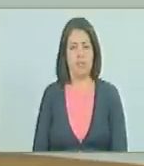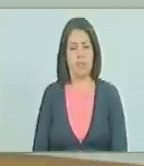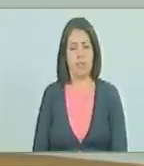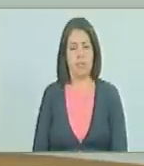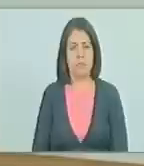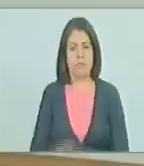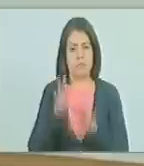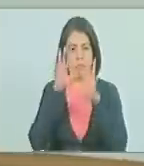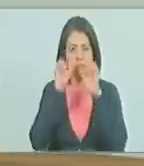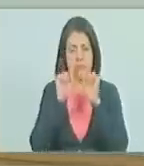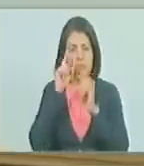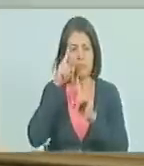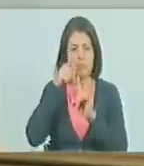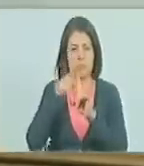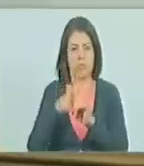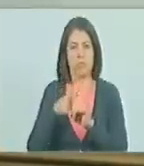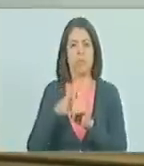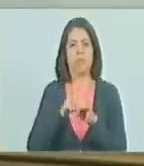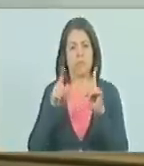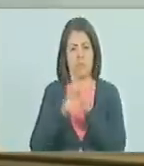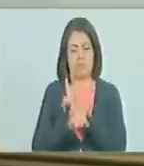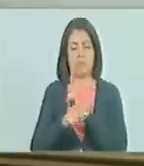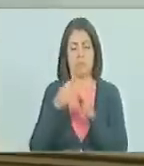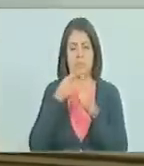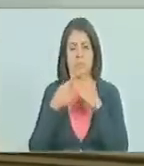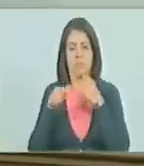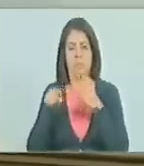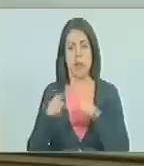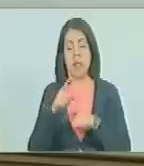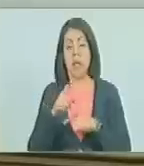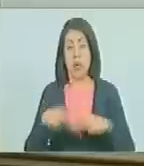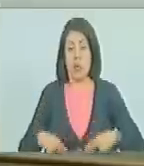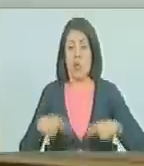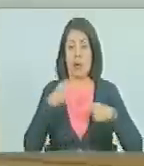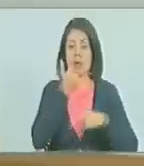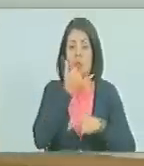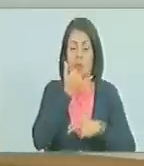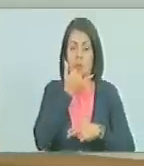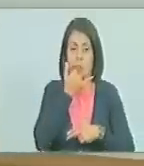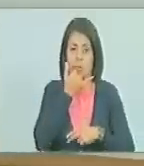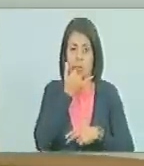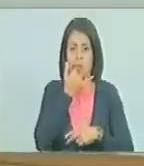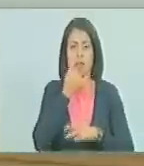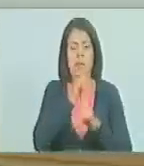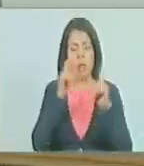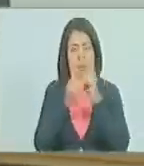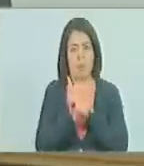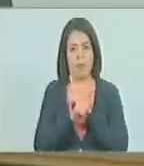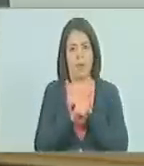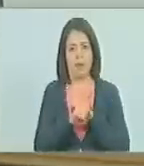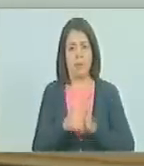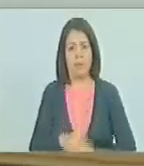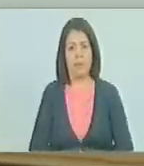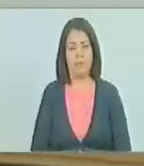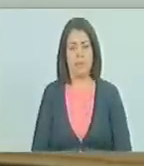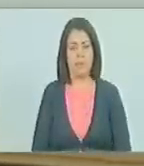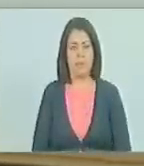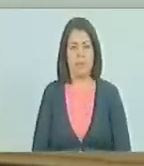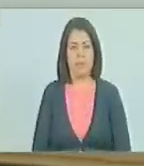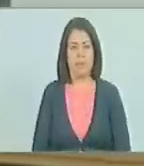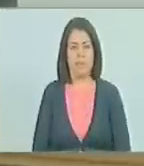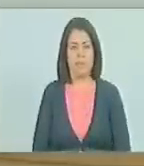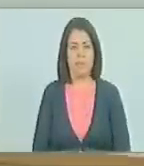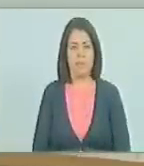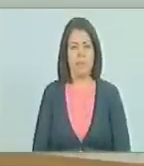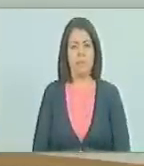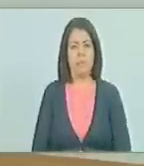Yo entiendo los propósitos de enmienda y entiendo que es de humano errar y rectificar. Pero este es